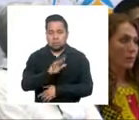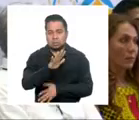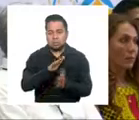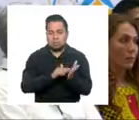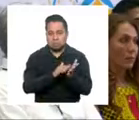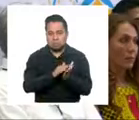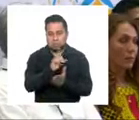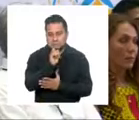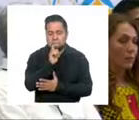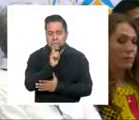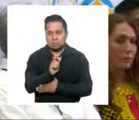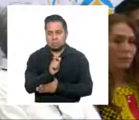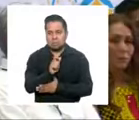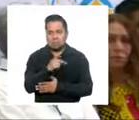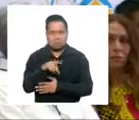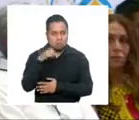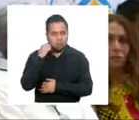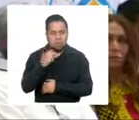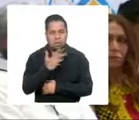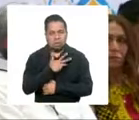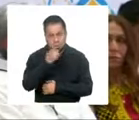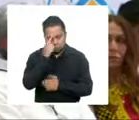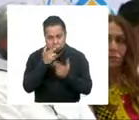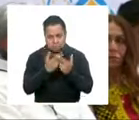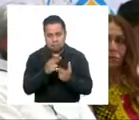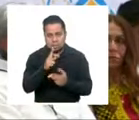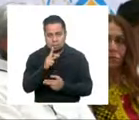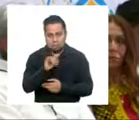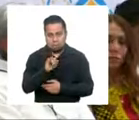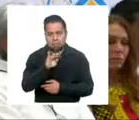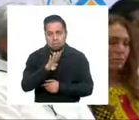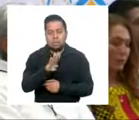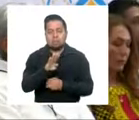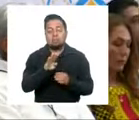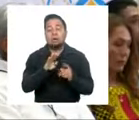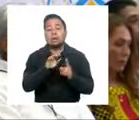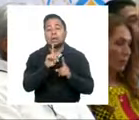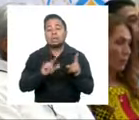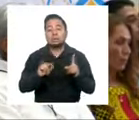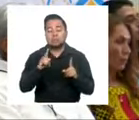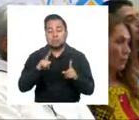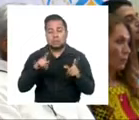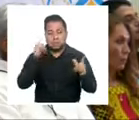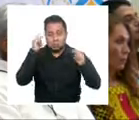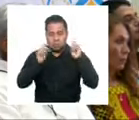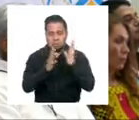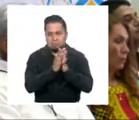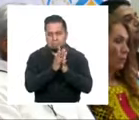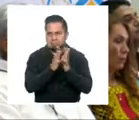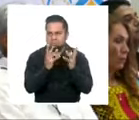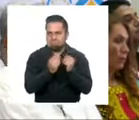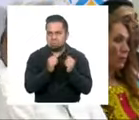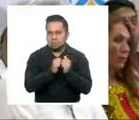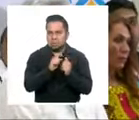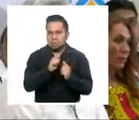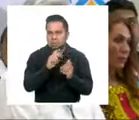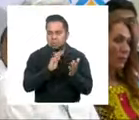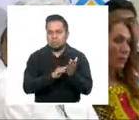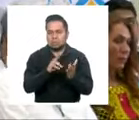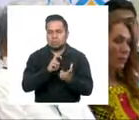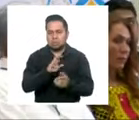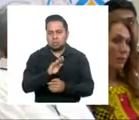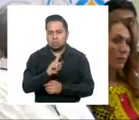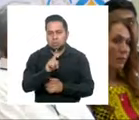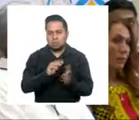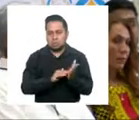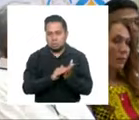252.285 millones de pesos que Oaxaca aporta al Producto Interno Bruto Nacional, el turismo en el estado participa con